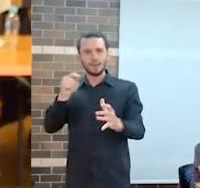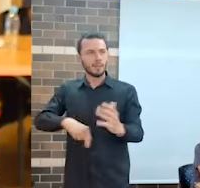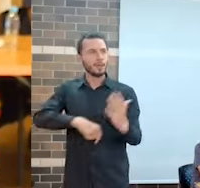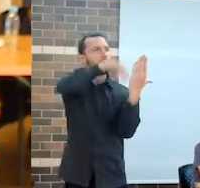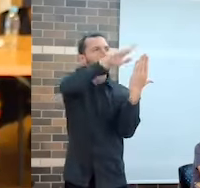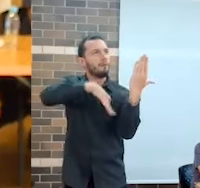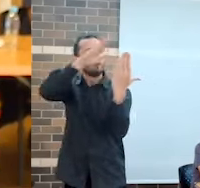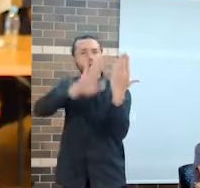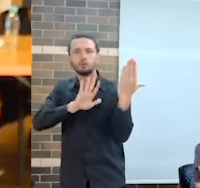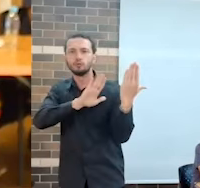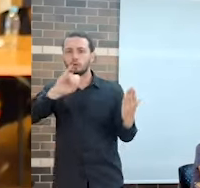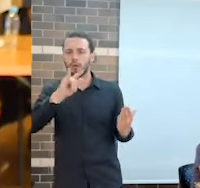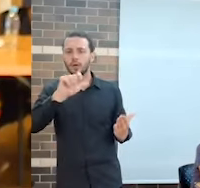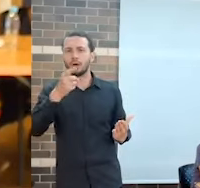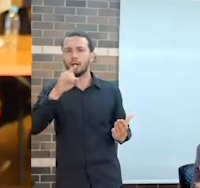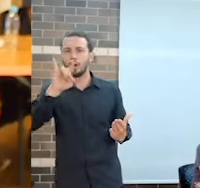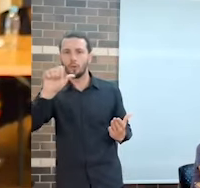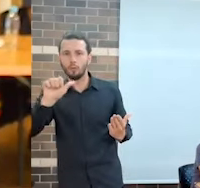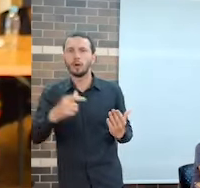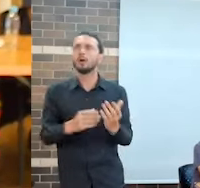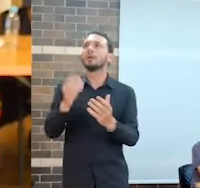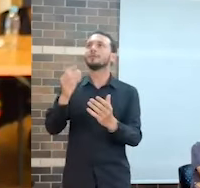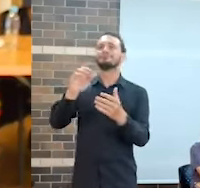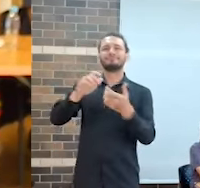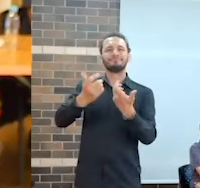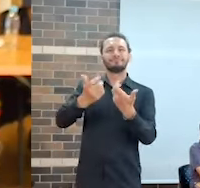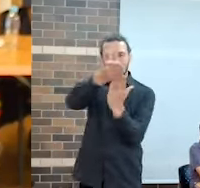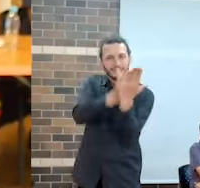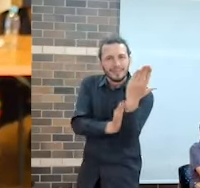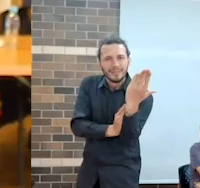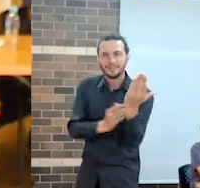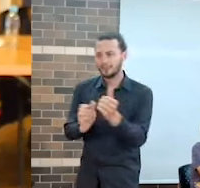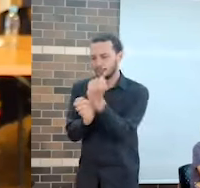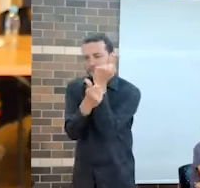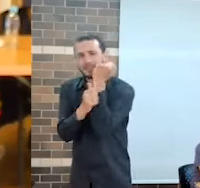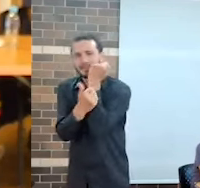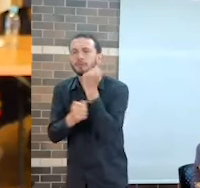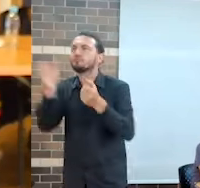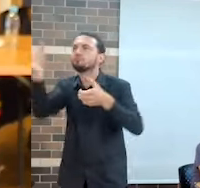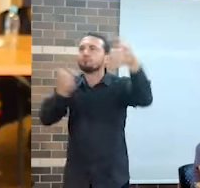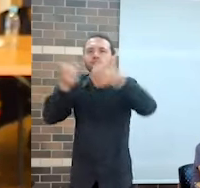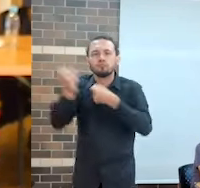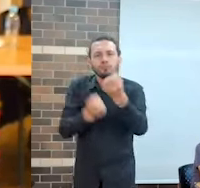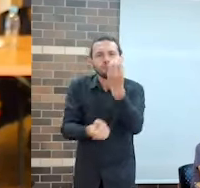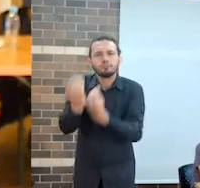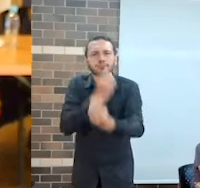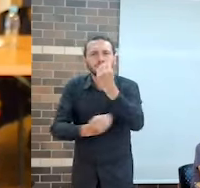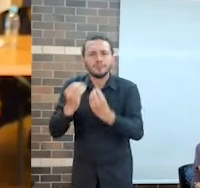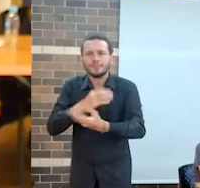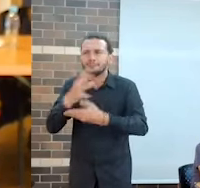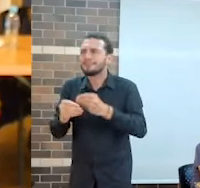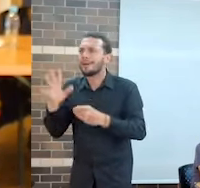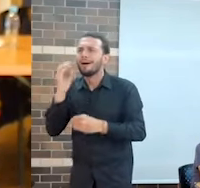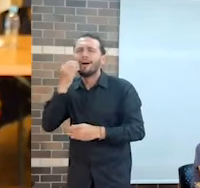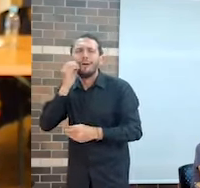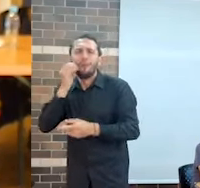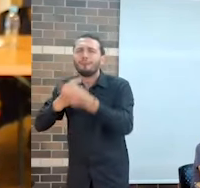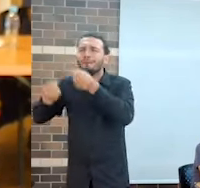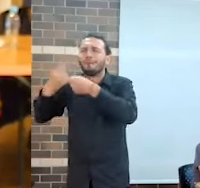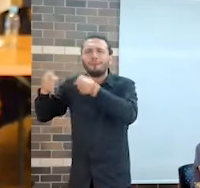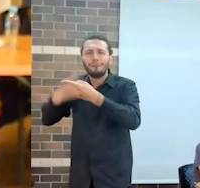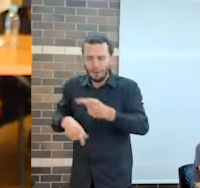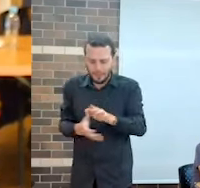se alimenta de plátano y maíz, esa verdad que camina en los pies descalzos de nuestras abuelas, que se